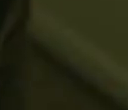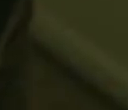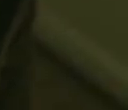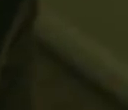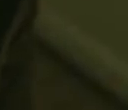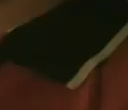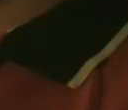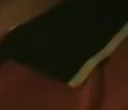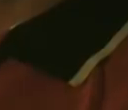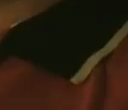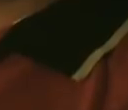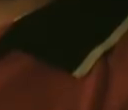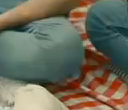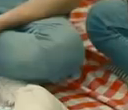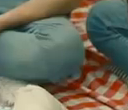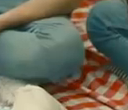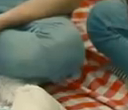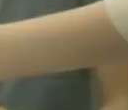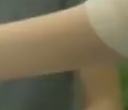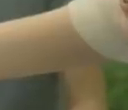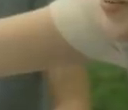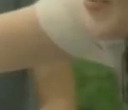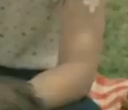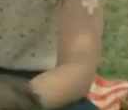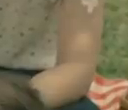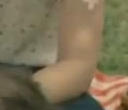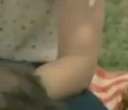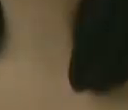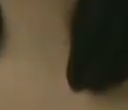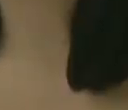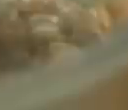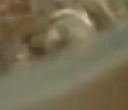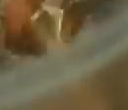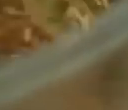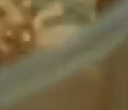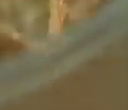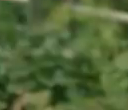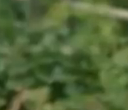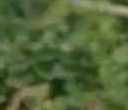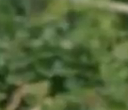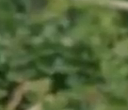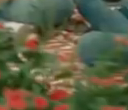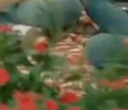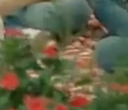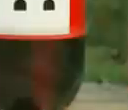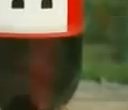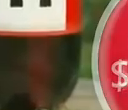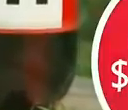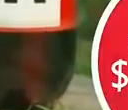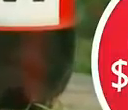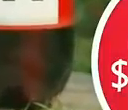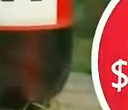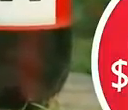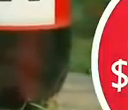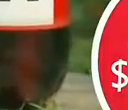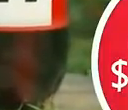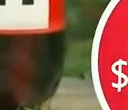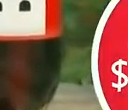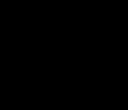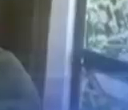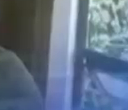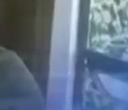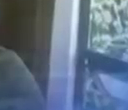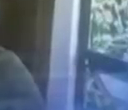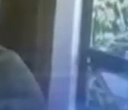sin importar la distancia pero sobre todo compartir con los que más amas bit con la mega familiar comparten